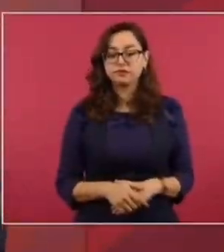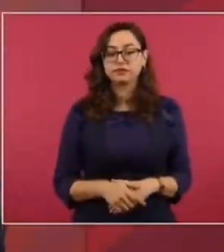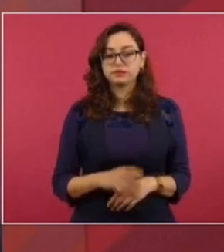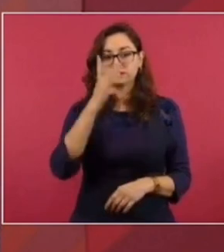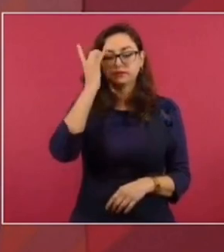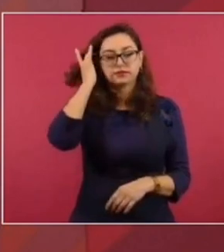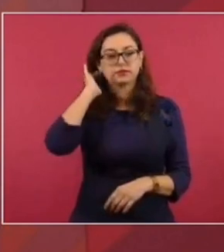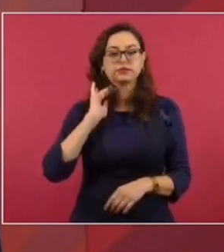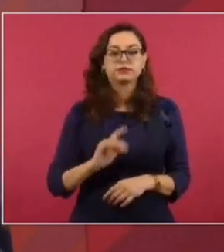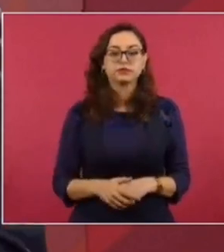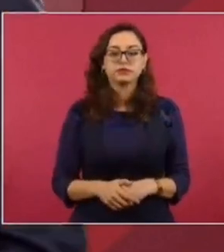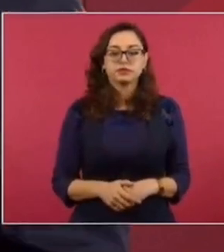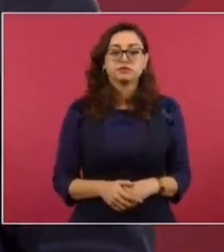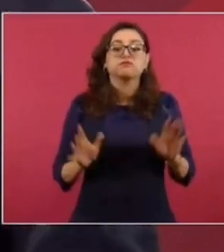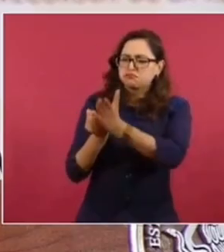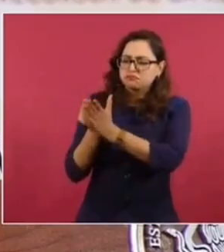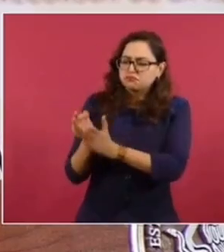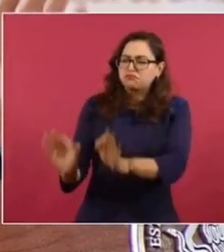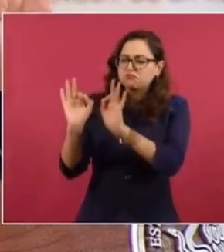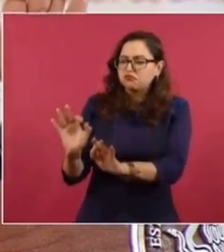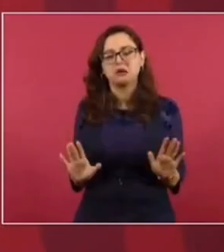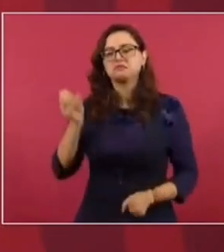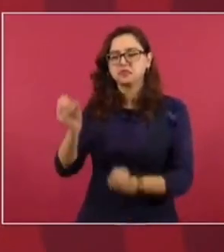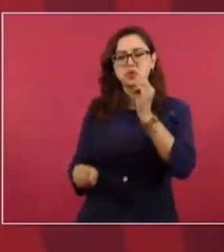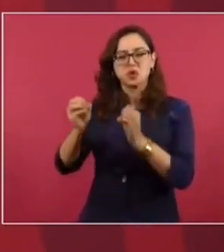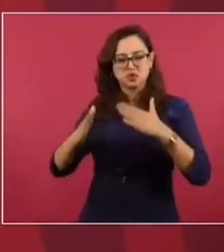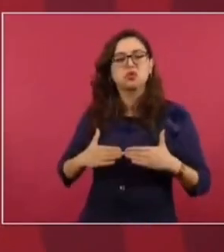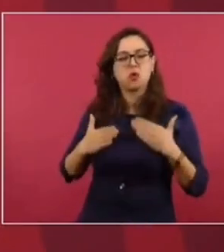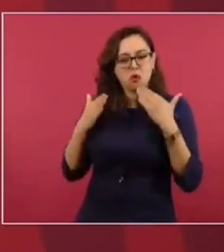tuviésemos un poder judicial incorruptible, diríamos, bueno,